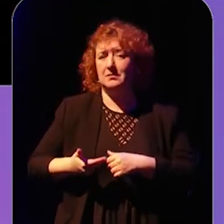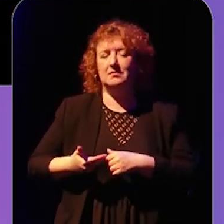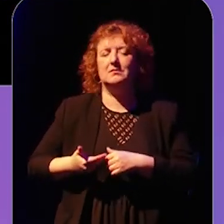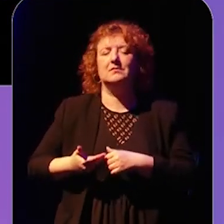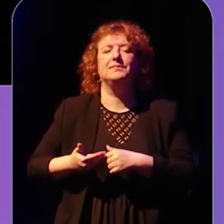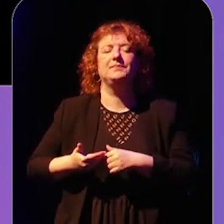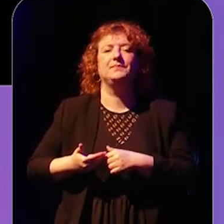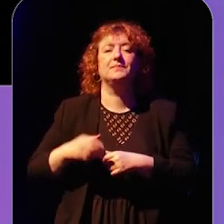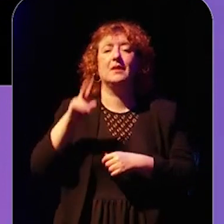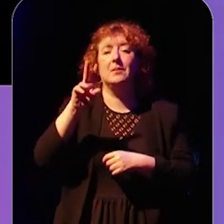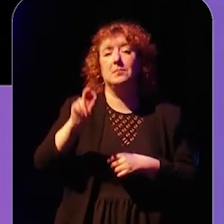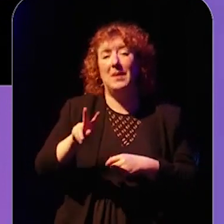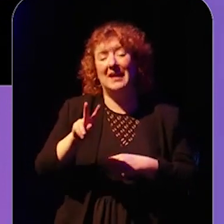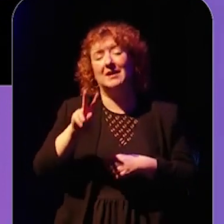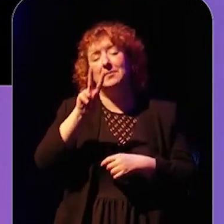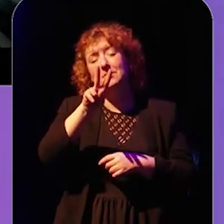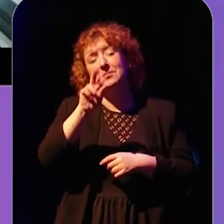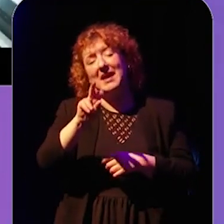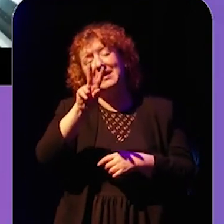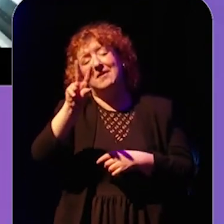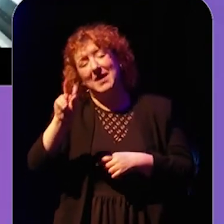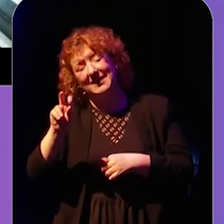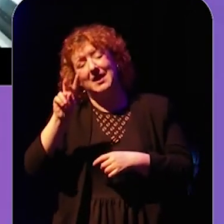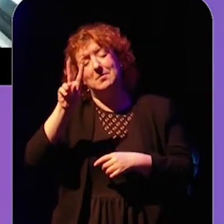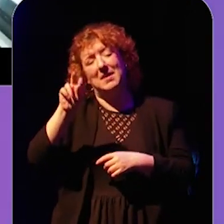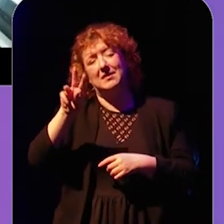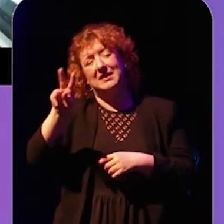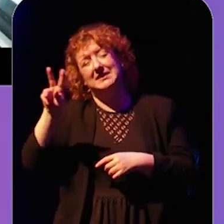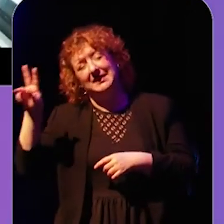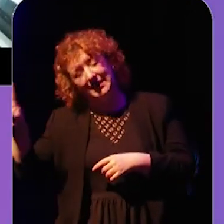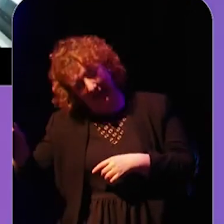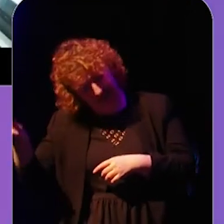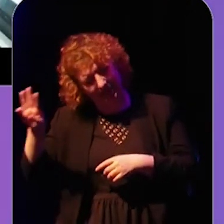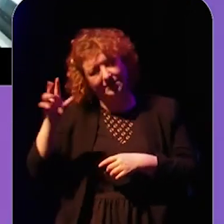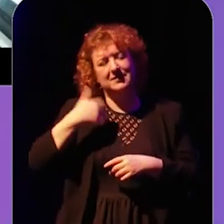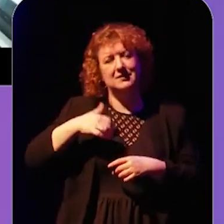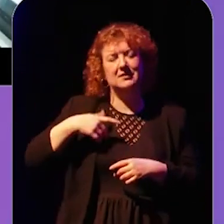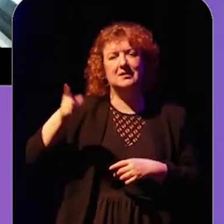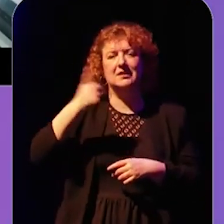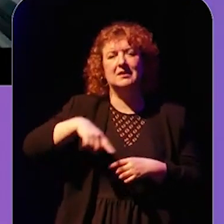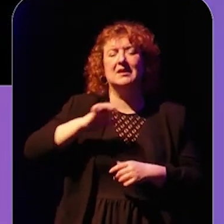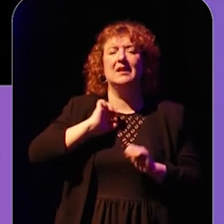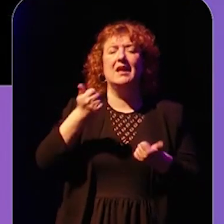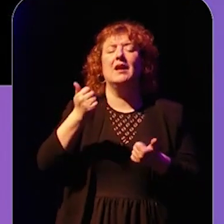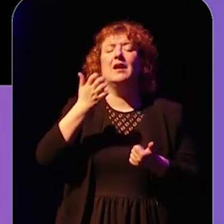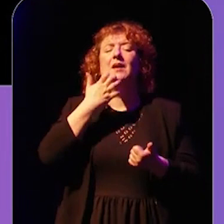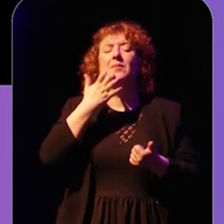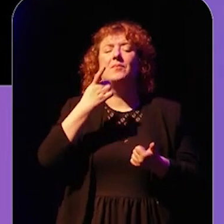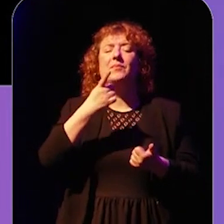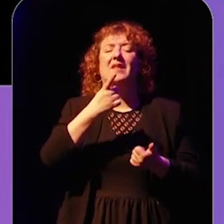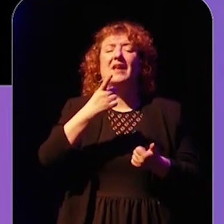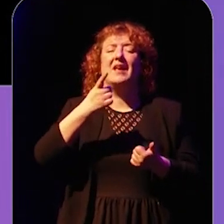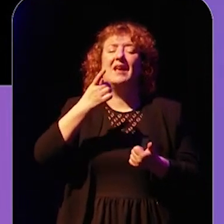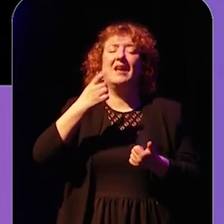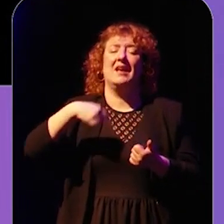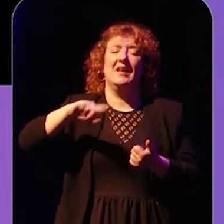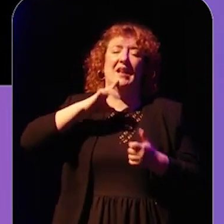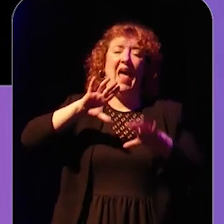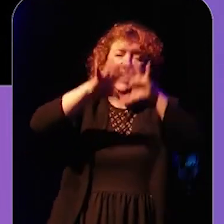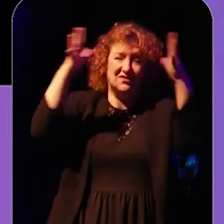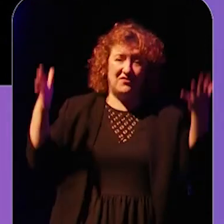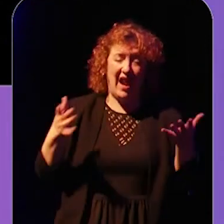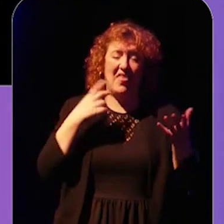culminamos entre 2020 y 2023 con distintos proyectos, como pueden ser Tarabul o la Esfera de Las Vegas, que posteriormente os